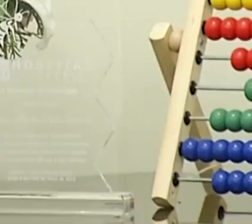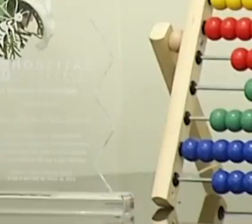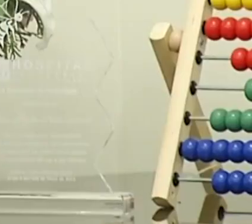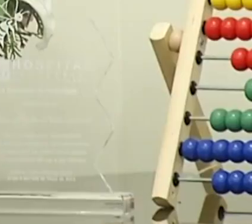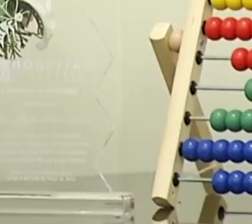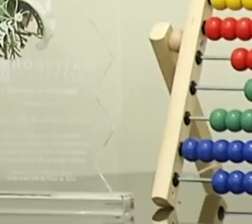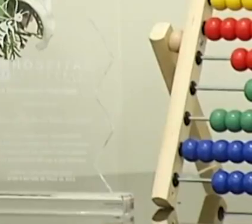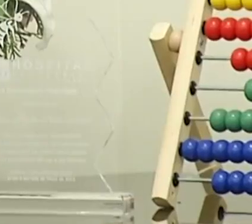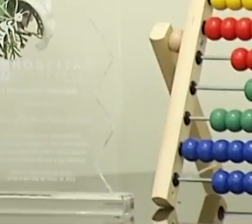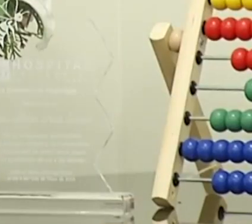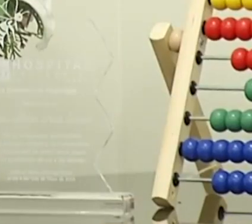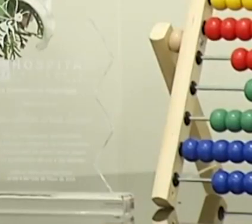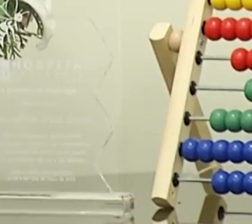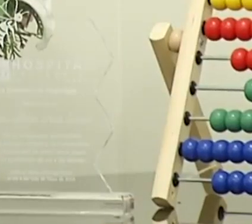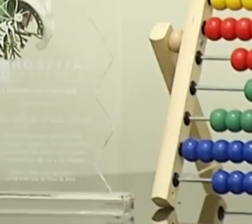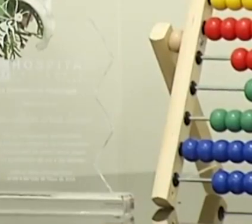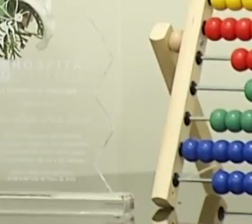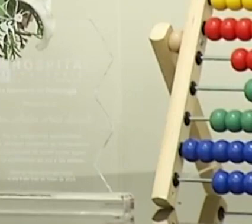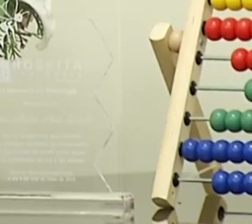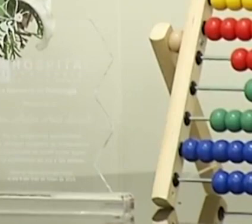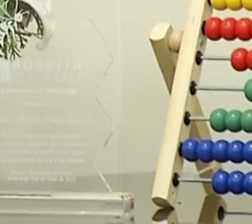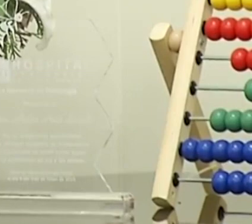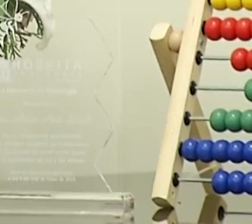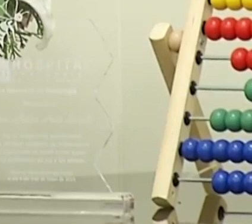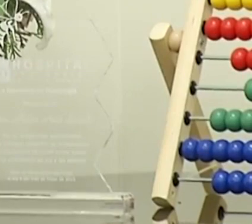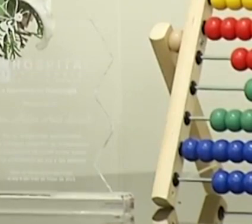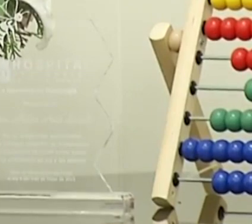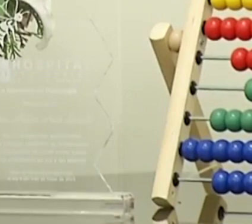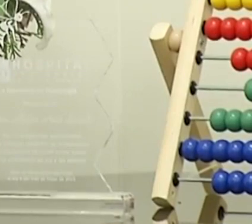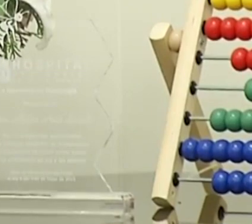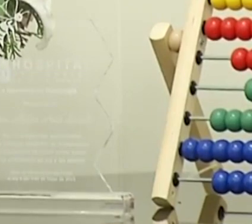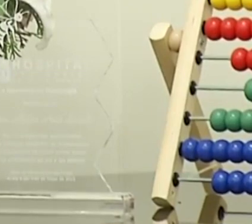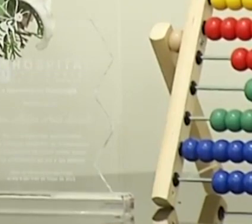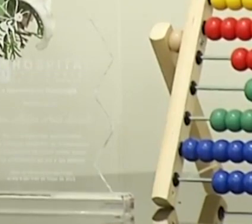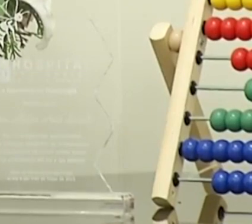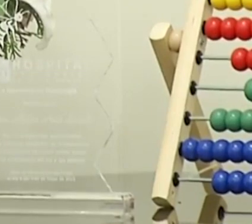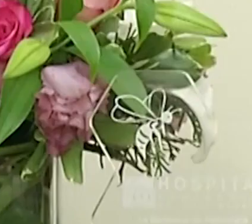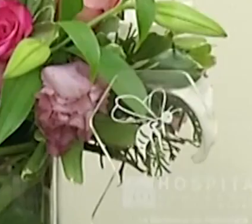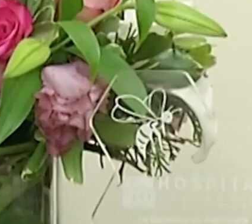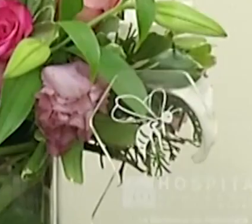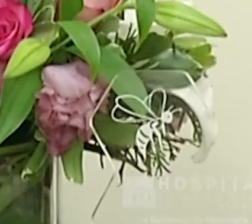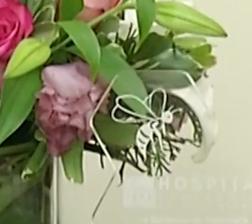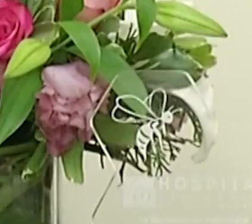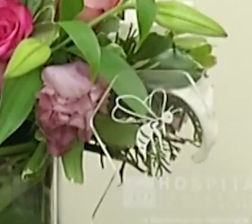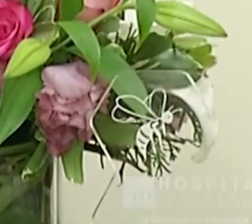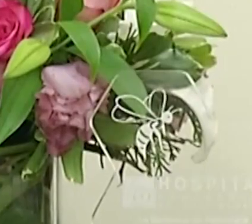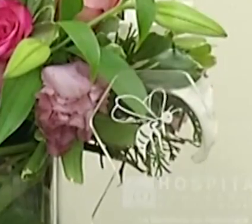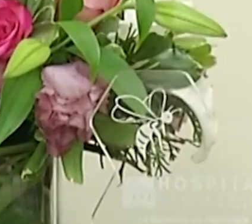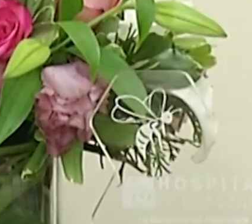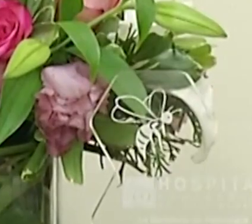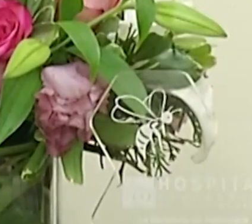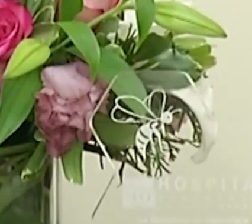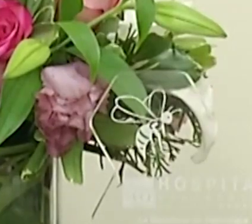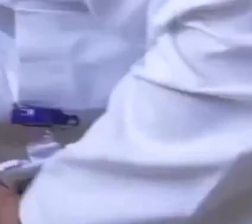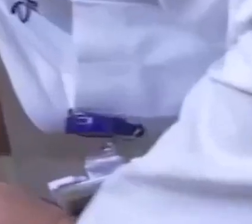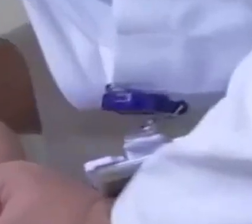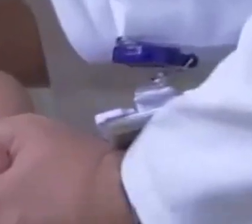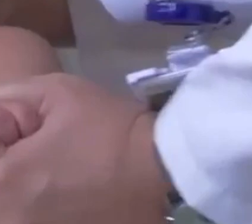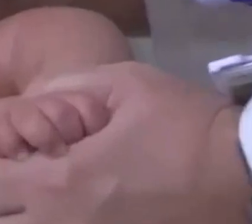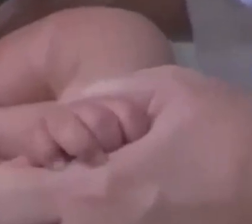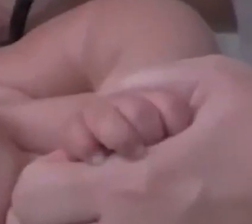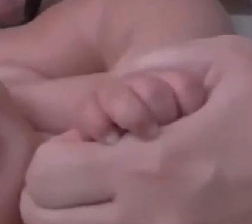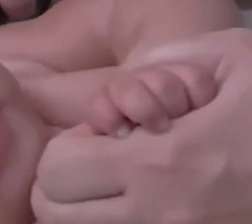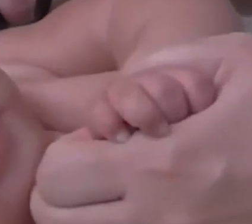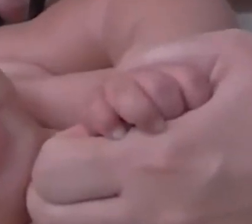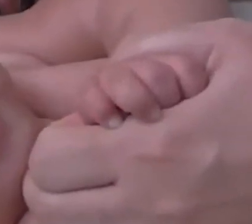endocrinología, hemato-oncología. En fin, resolvemos todos los problemas de salud de los niños de nuestro país.